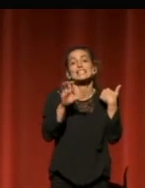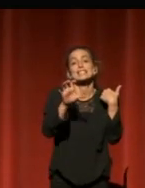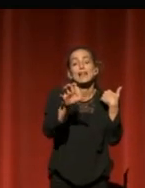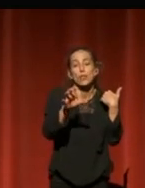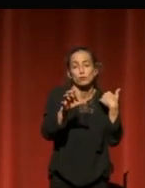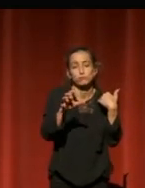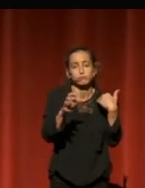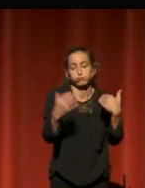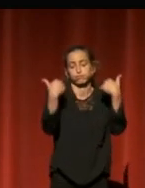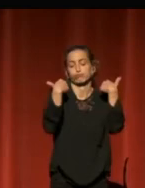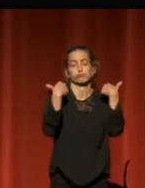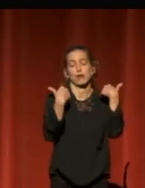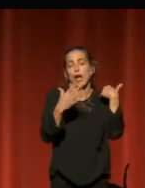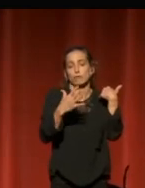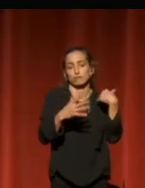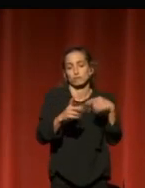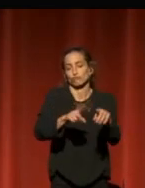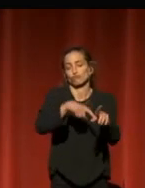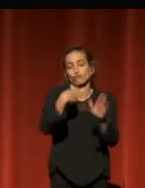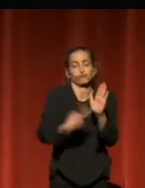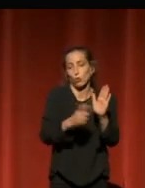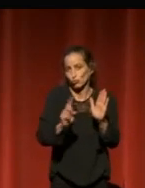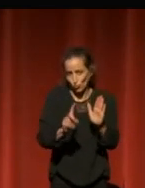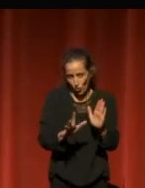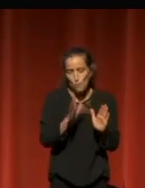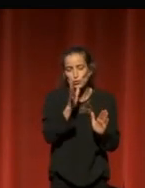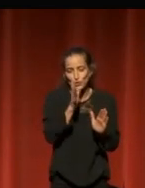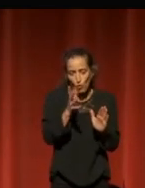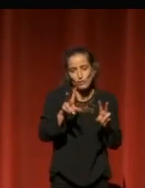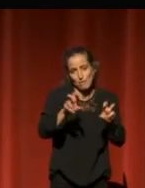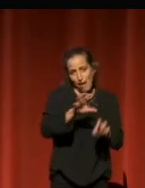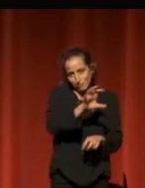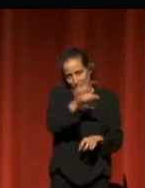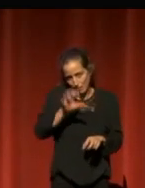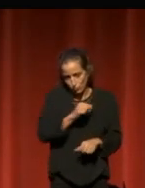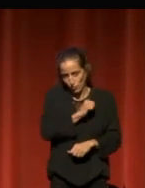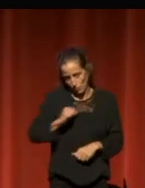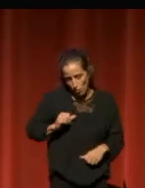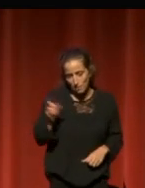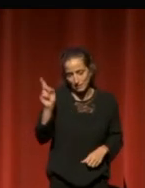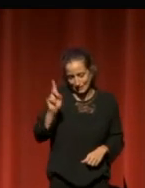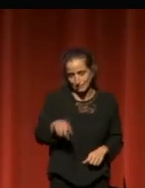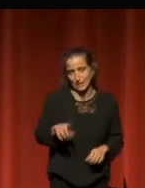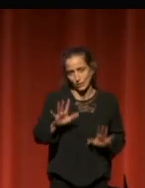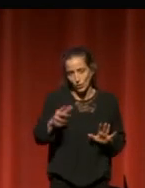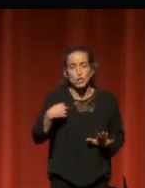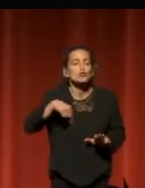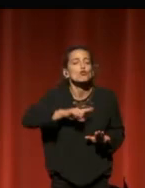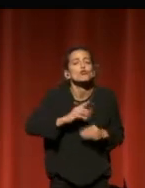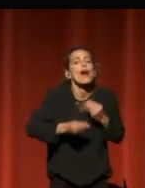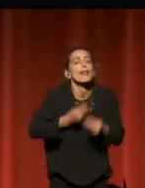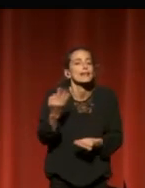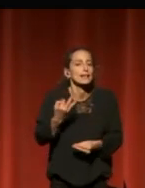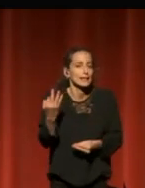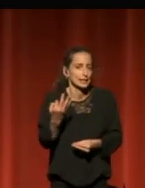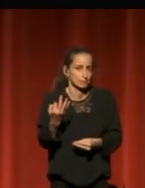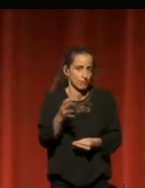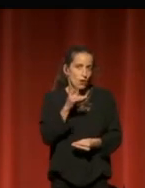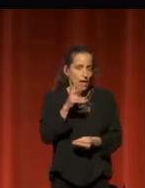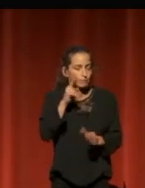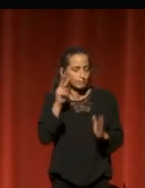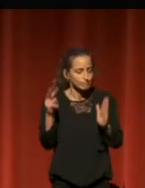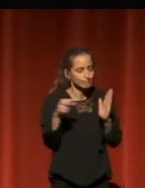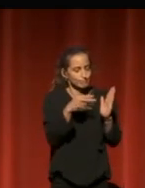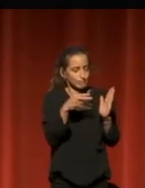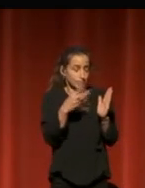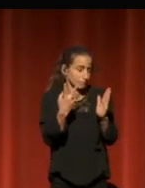por el Estado autonómico y la transferencia de competencias. Nosotros lo que podemos hacer, como era esta ley, es ese marco